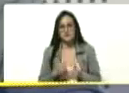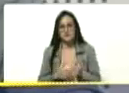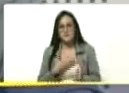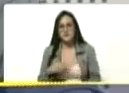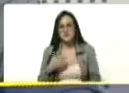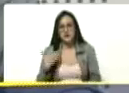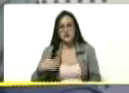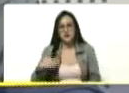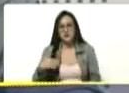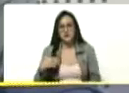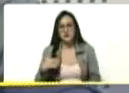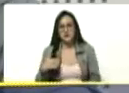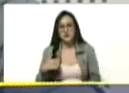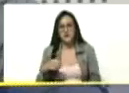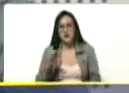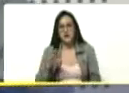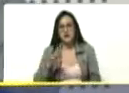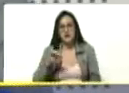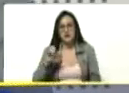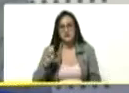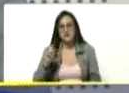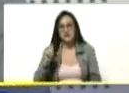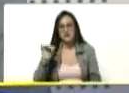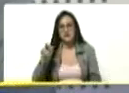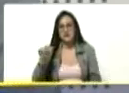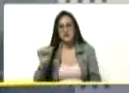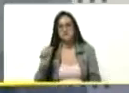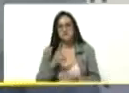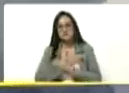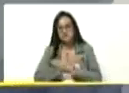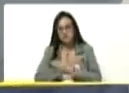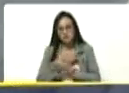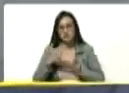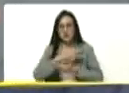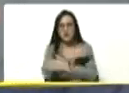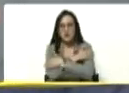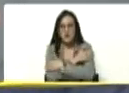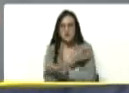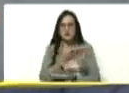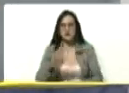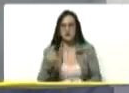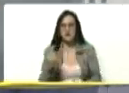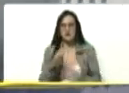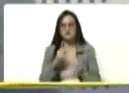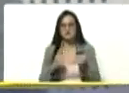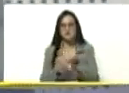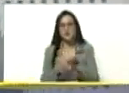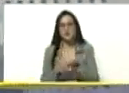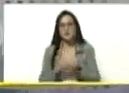argentina Cristina Fernández, a la que le enviamos un fuerte abrazo y todo el respaldo.